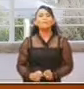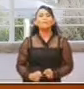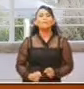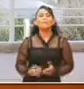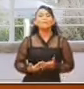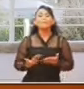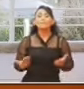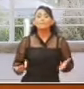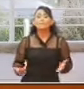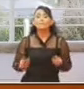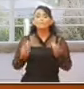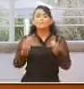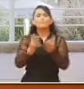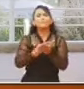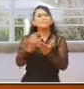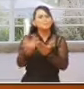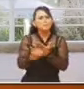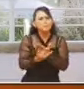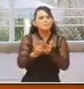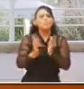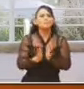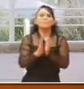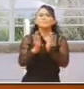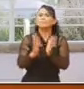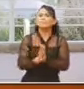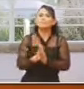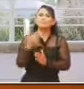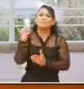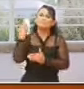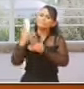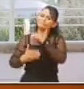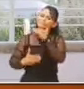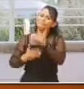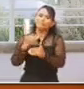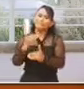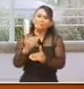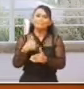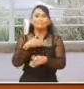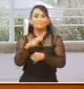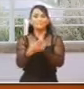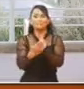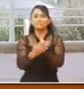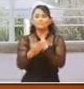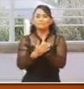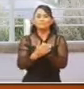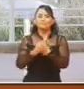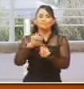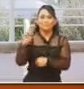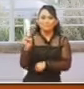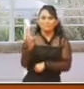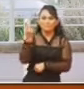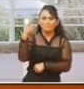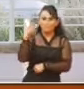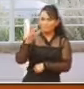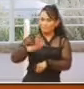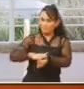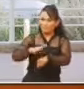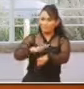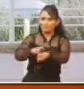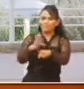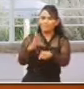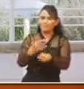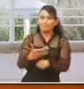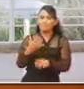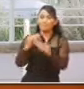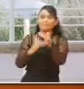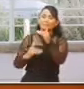los muchos proyectos de colaboración que hemos venido realizando y que realizaremos con la Universidad Autónoma de Querétaro,